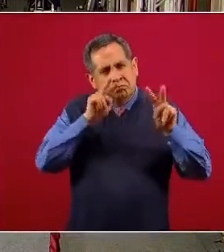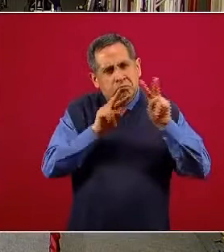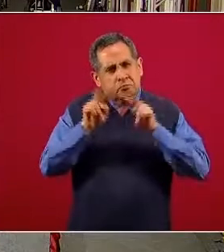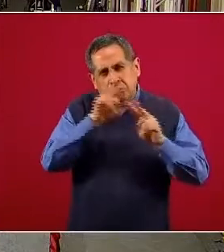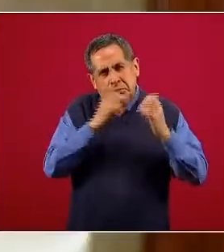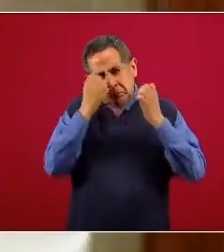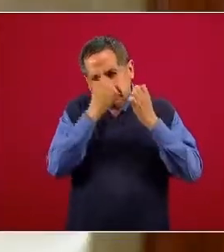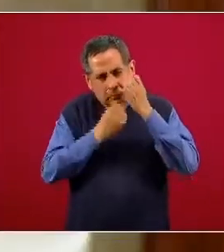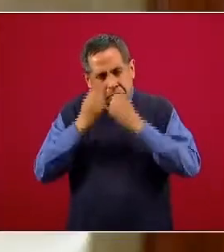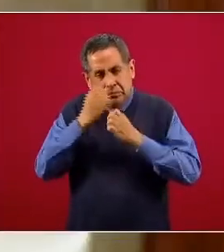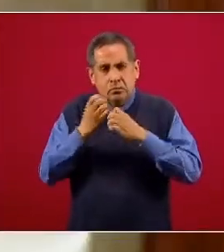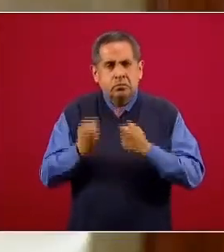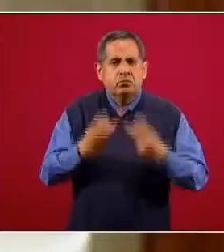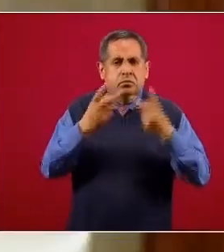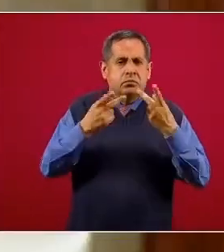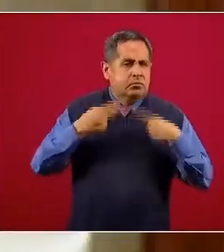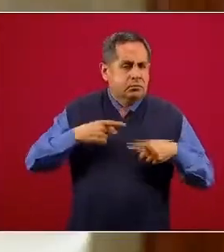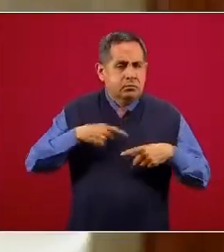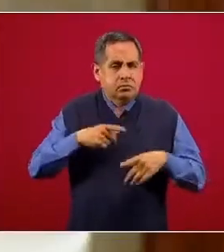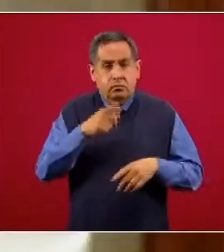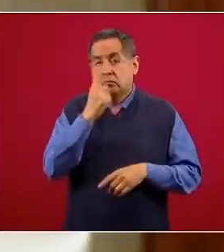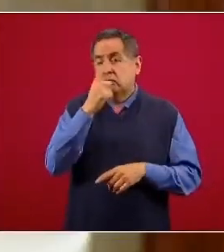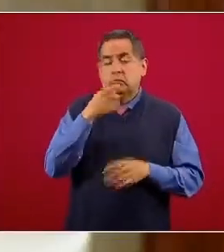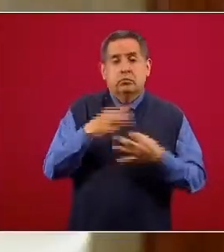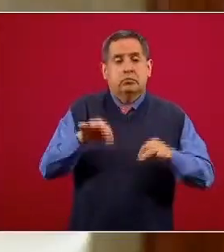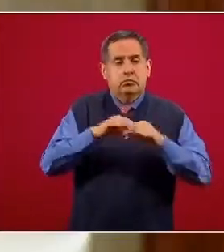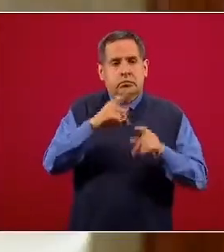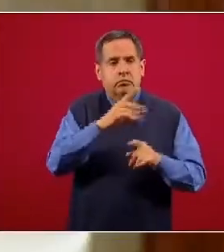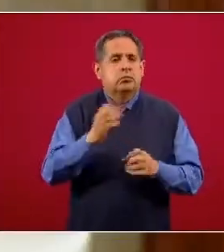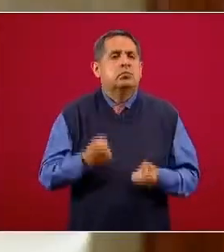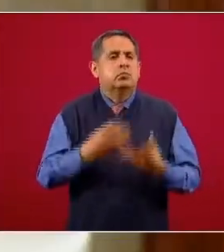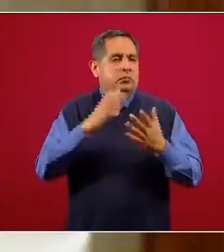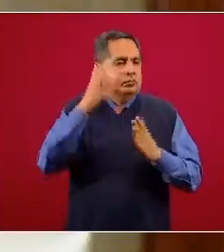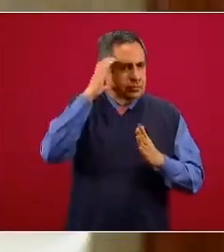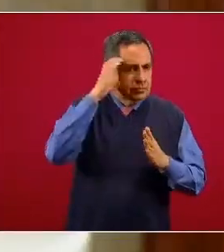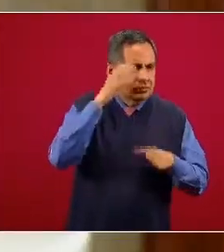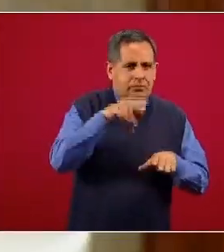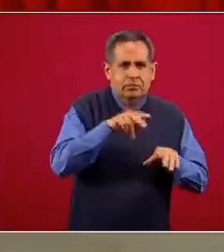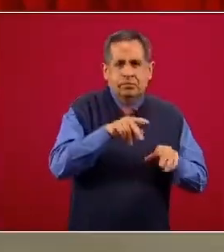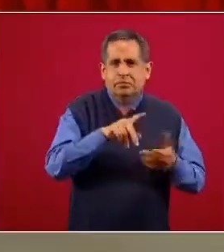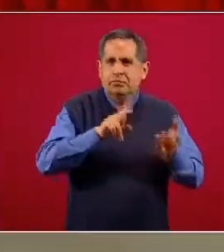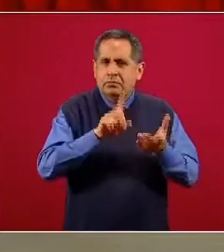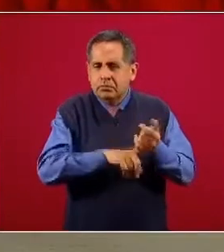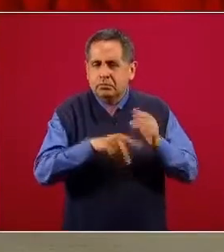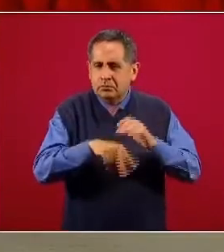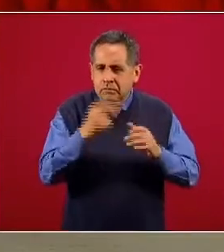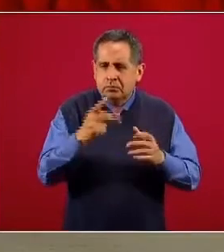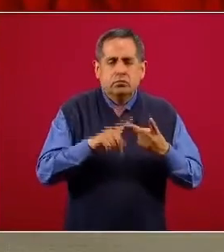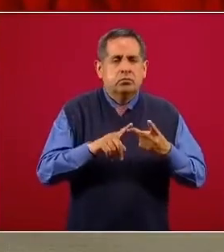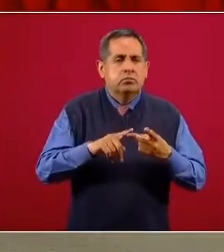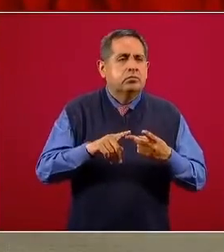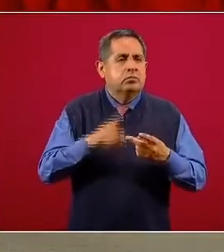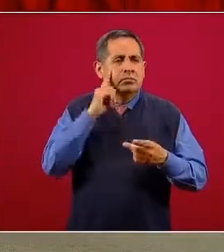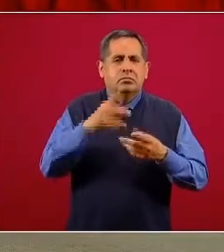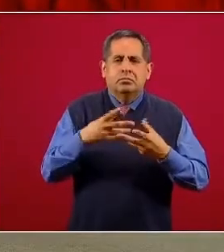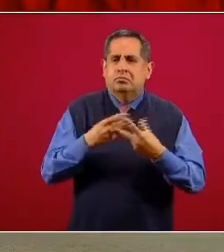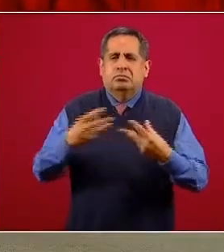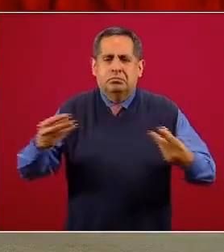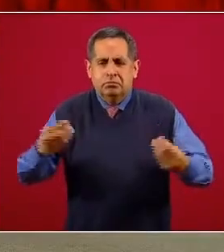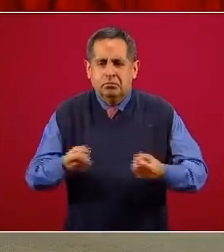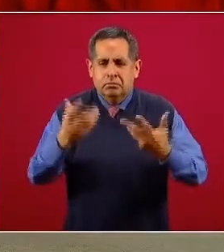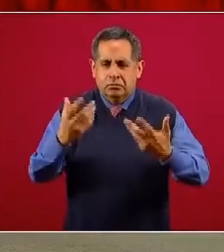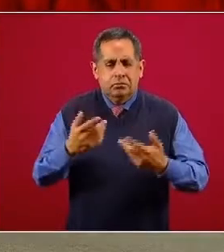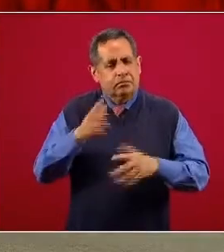atención, veo el número de camas, que es uno de los factores determinantes, la velocidad de contagios me queda claro que es otra. Preguntarle qué tipo